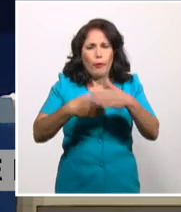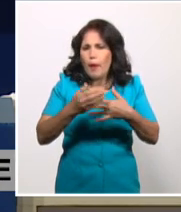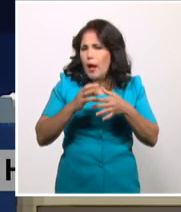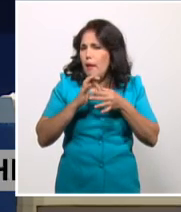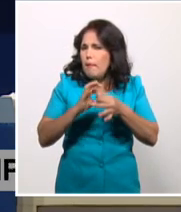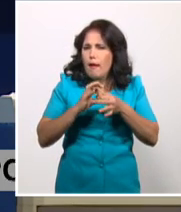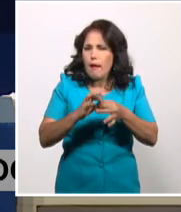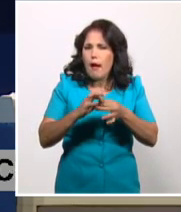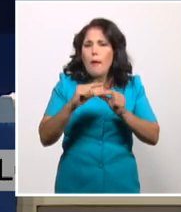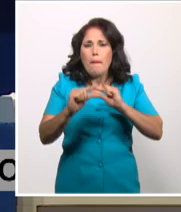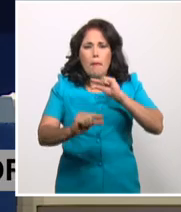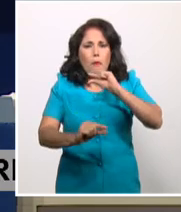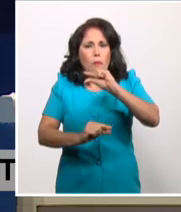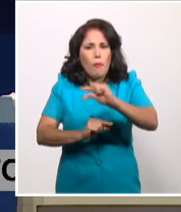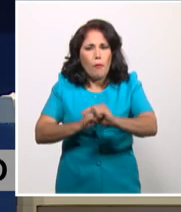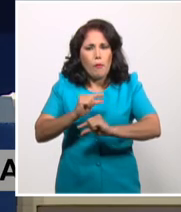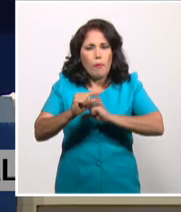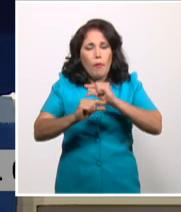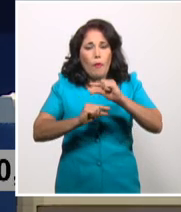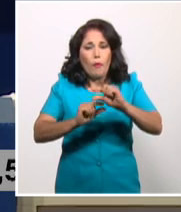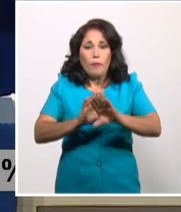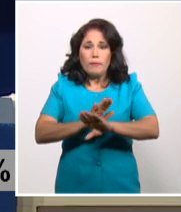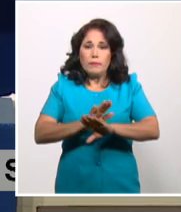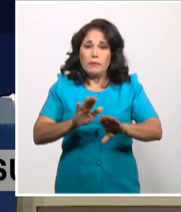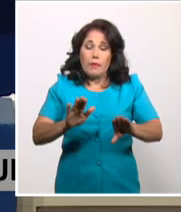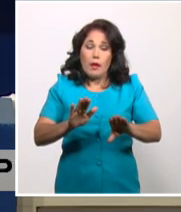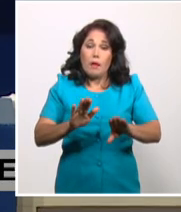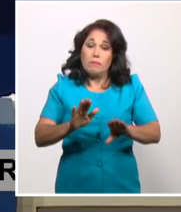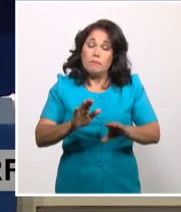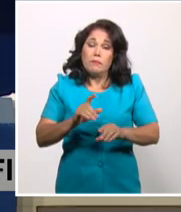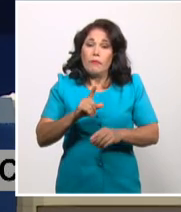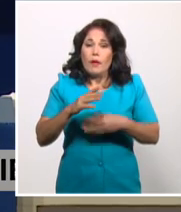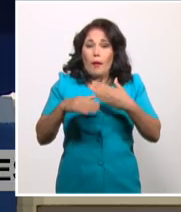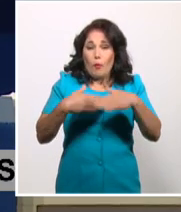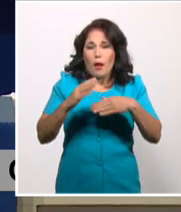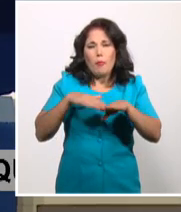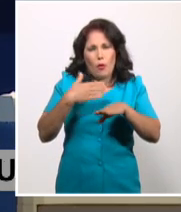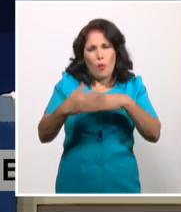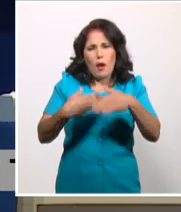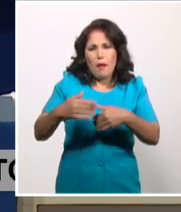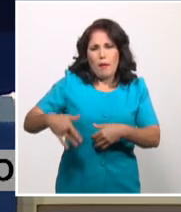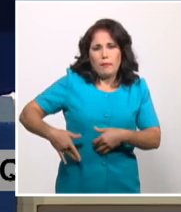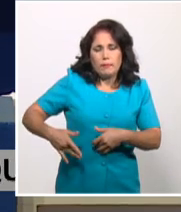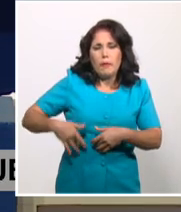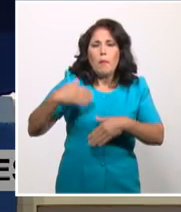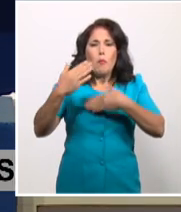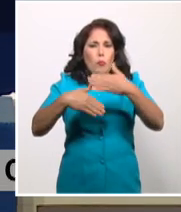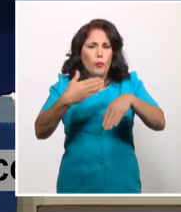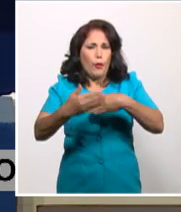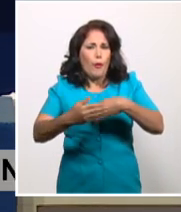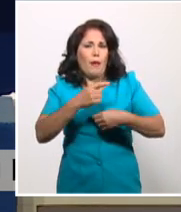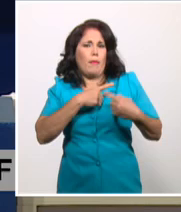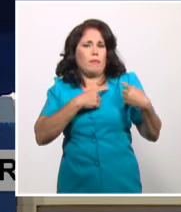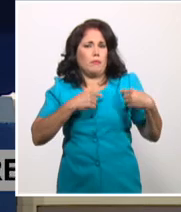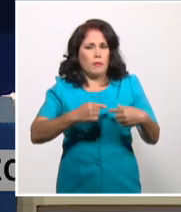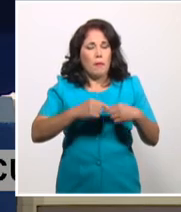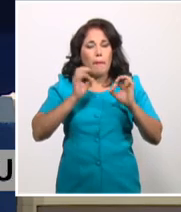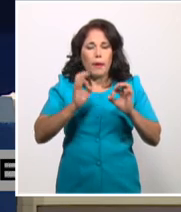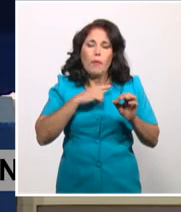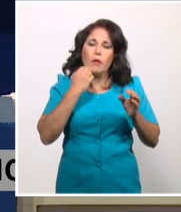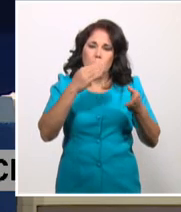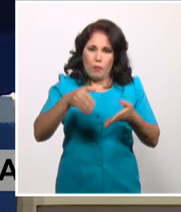complicaciones y cayó en un cuadro de insuficiencia renal y cardiovascular, por lo que